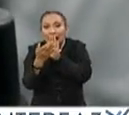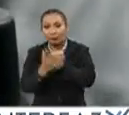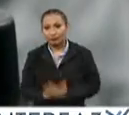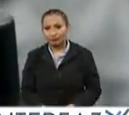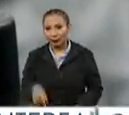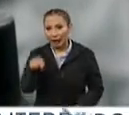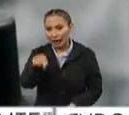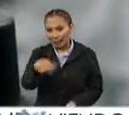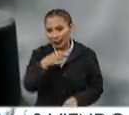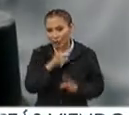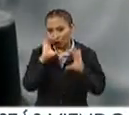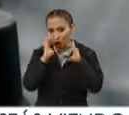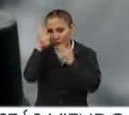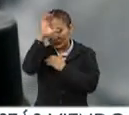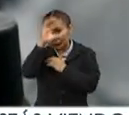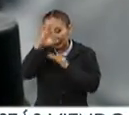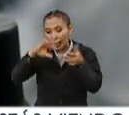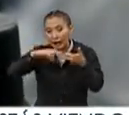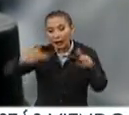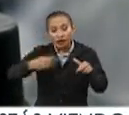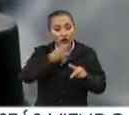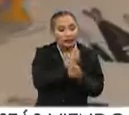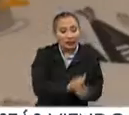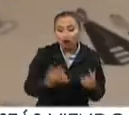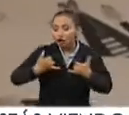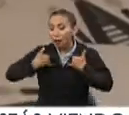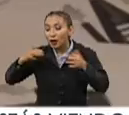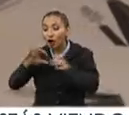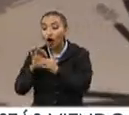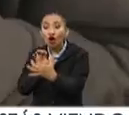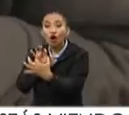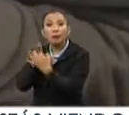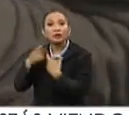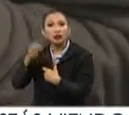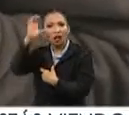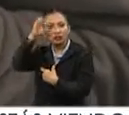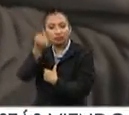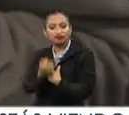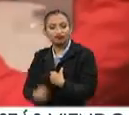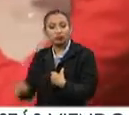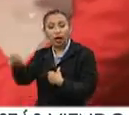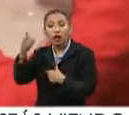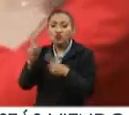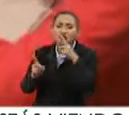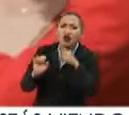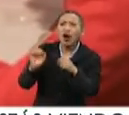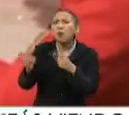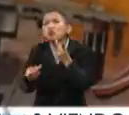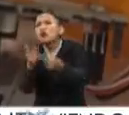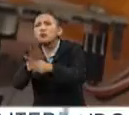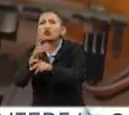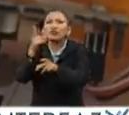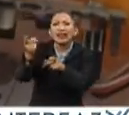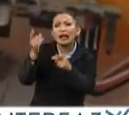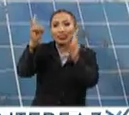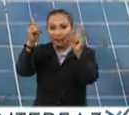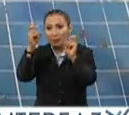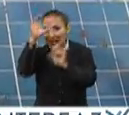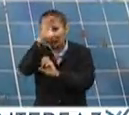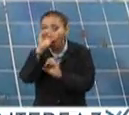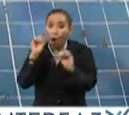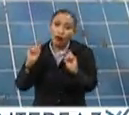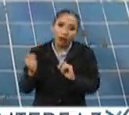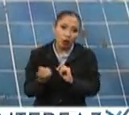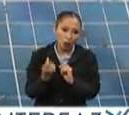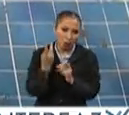De esta manera, el Club de Ciencia vincula a niños y jóvenes con científicos para que ellos resuelvan dudas o inquietudes que tengan sobre temas de ciencia